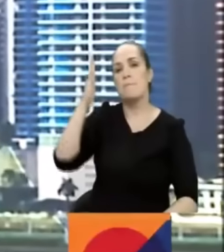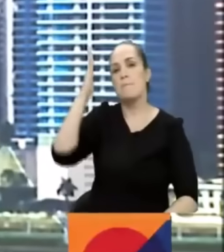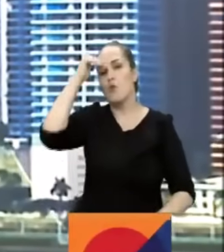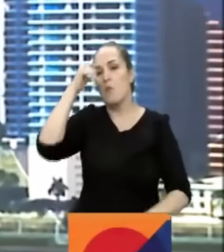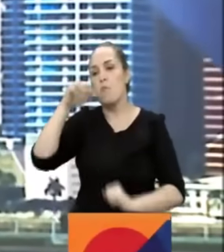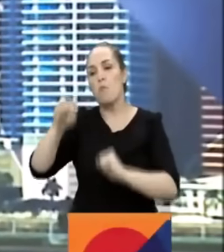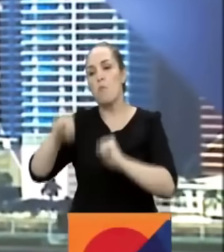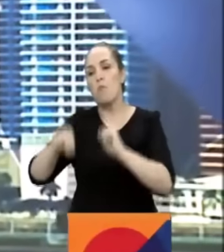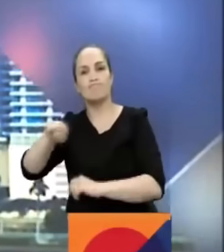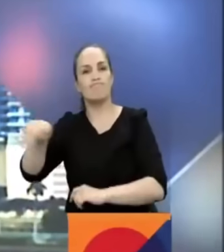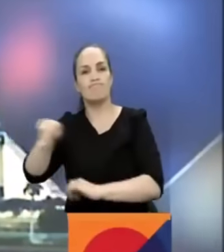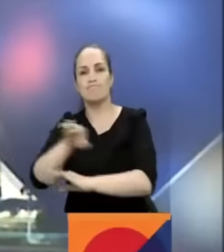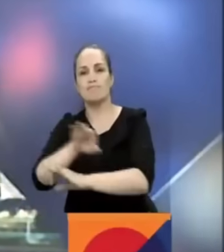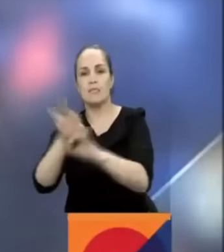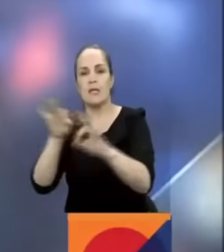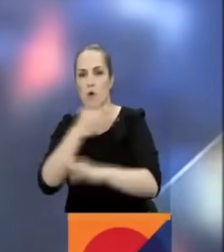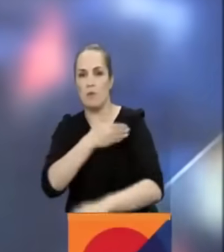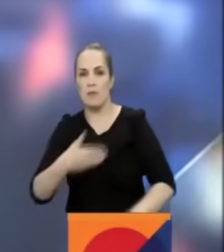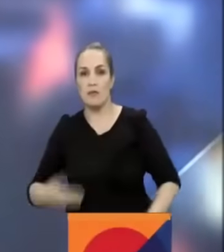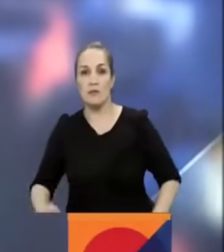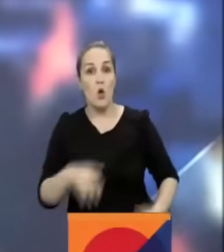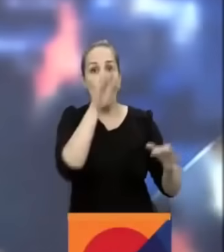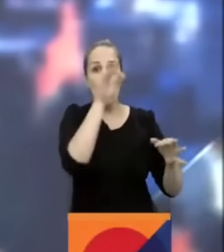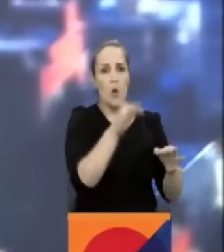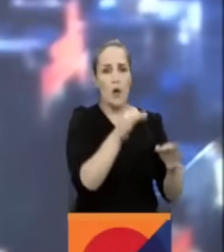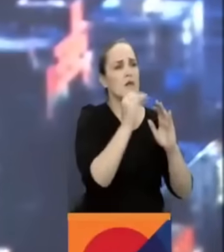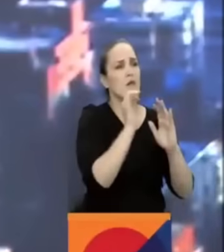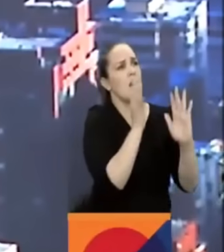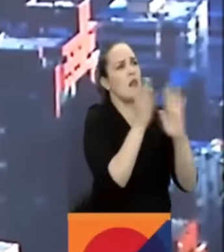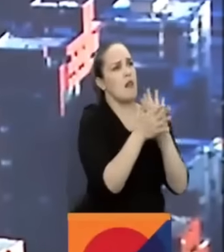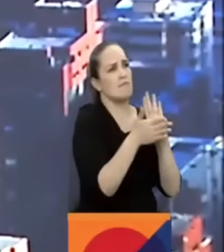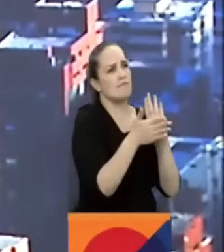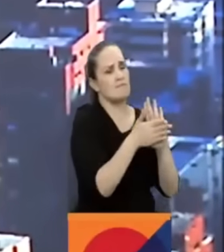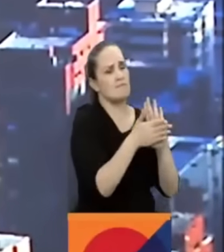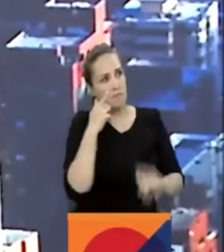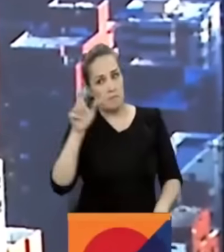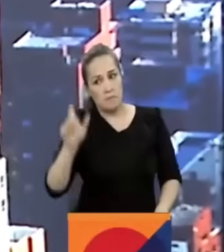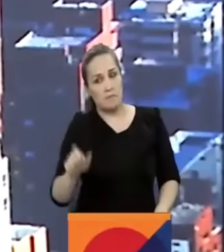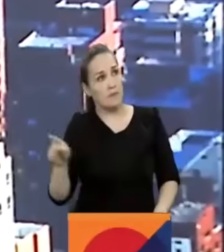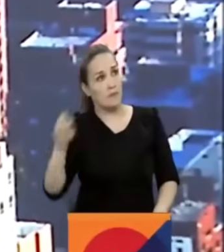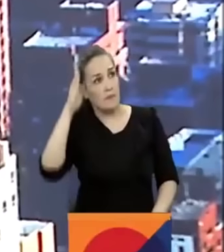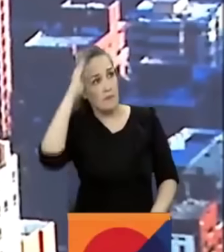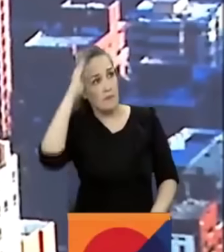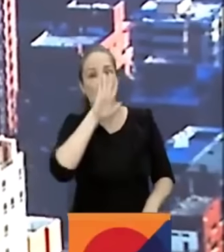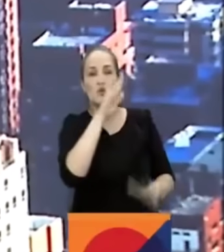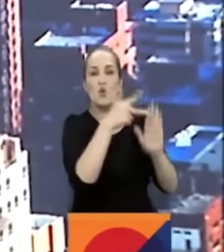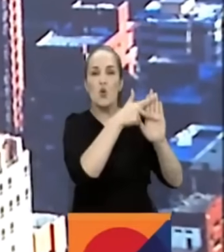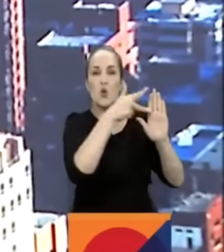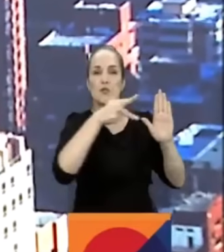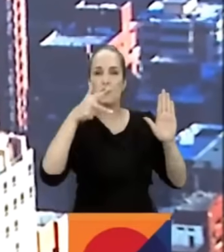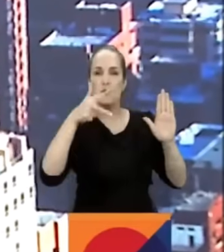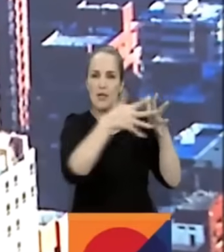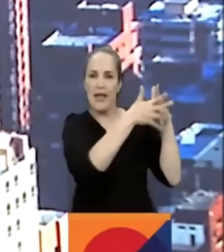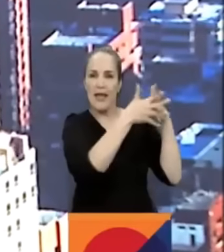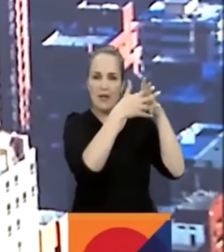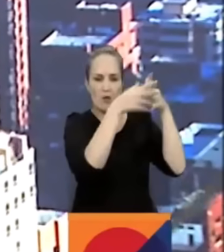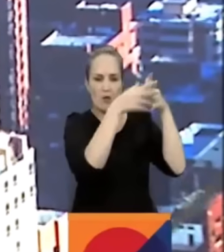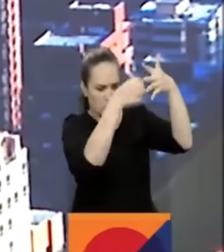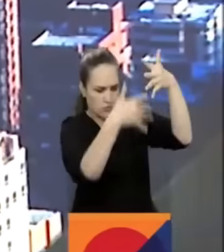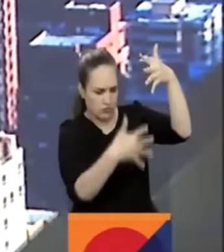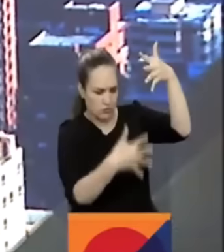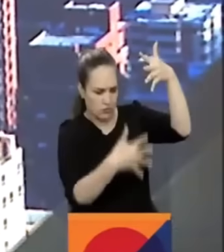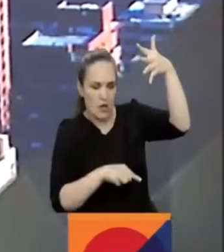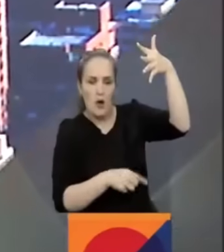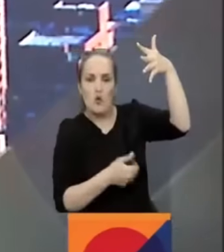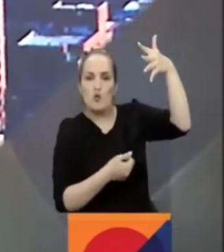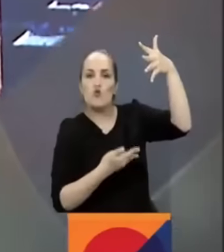país. El alto tribunal escuchó los argumentos orales sobre si la 14ª enmienda de la Constitución le impide presentarse de